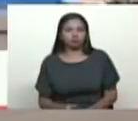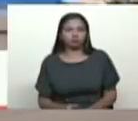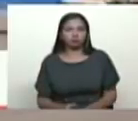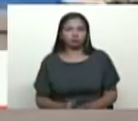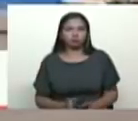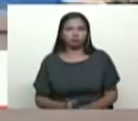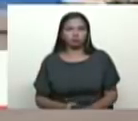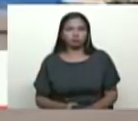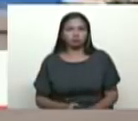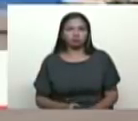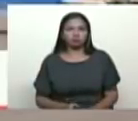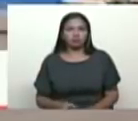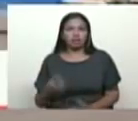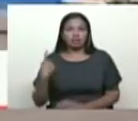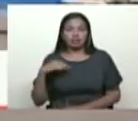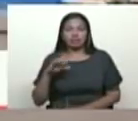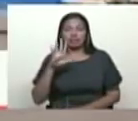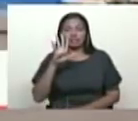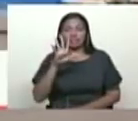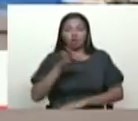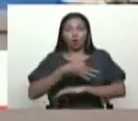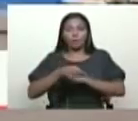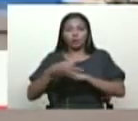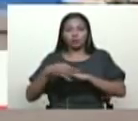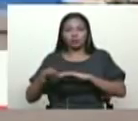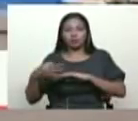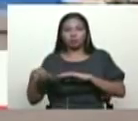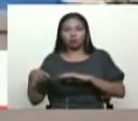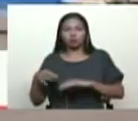Tiene 5 municipios.